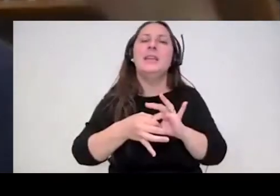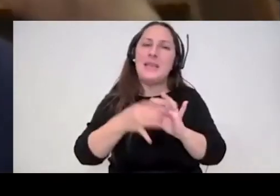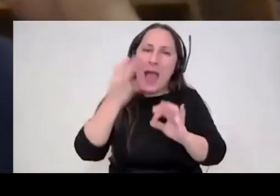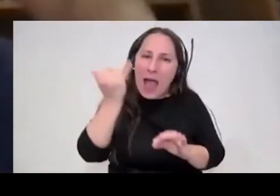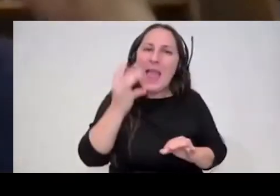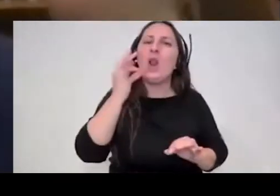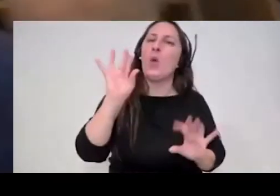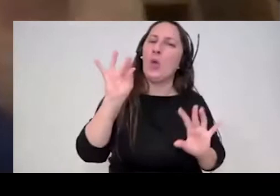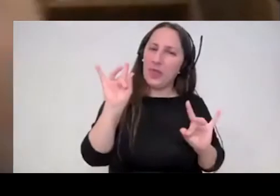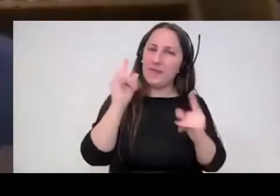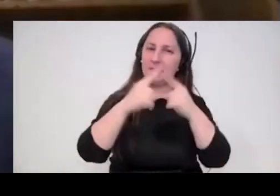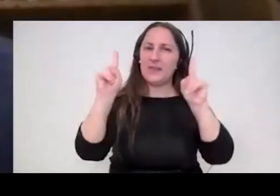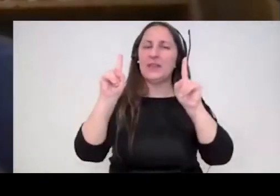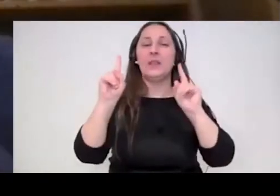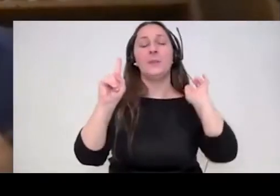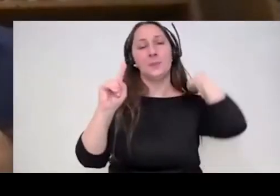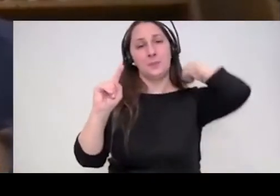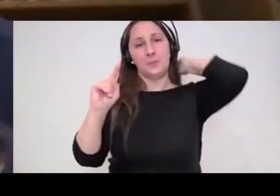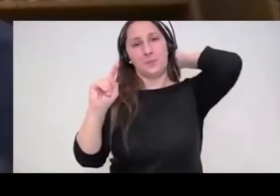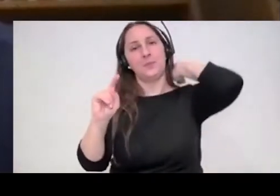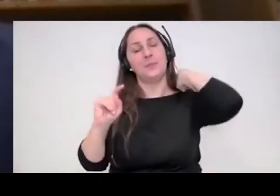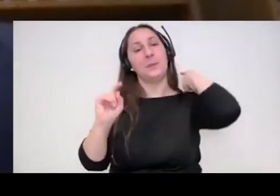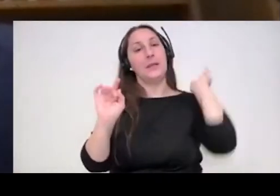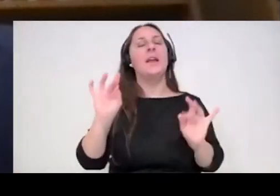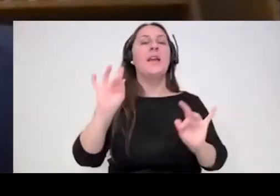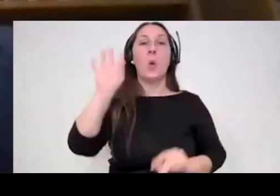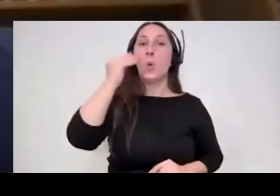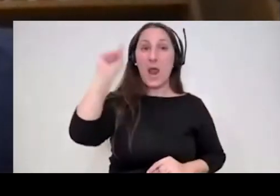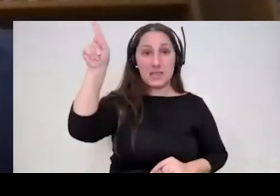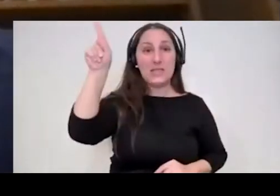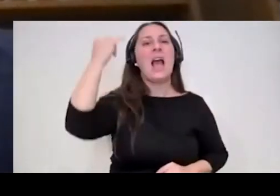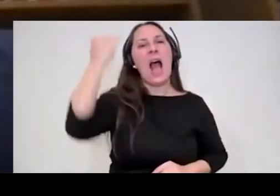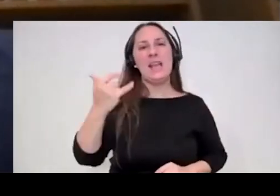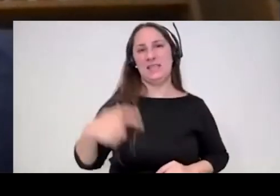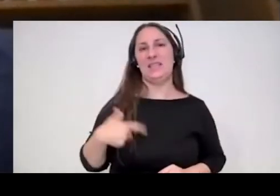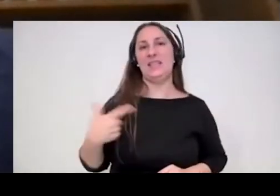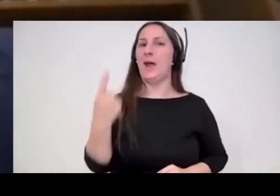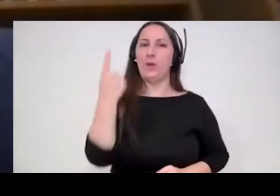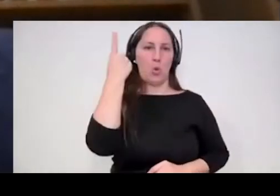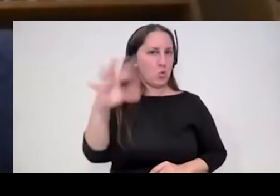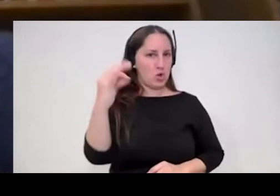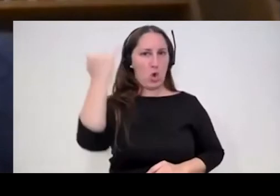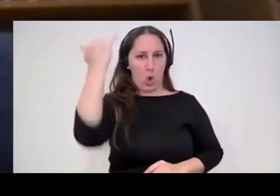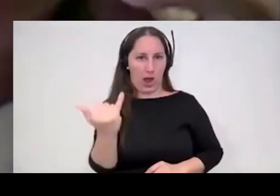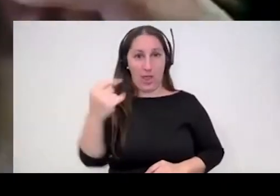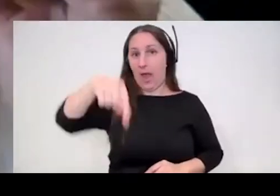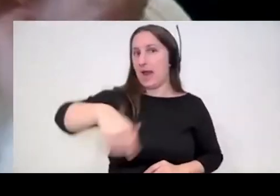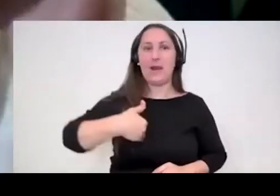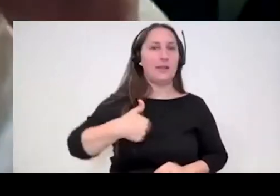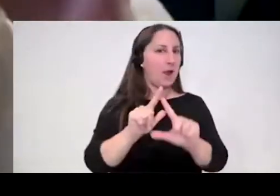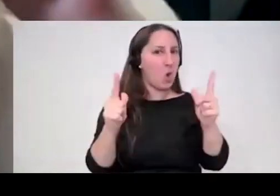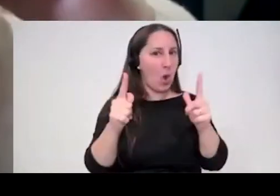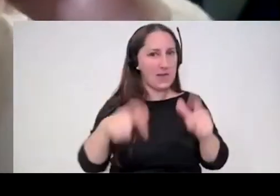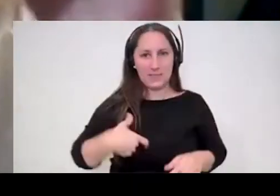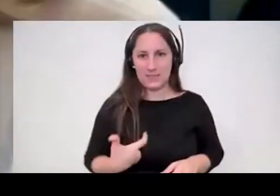Brasil sí, a ver, es una cosa, en Brasil sí existe el sindicato único, en Argentina no. Por eso. Pero